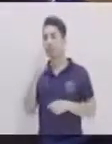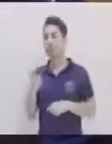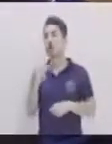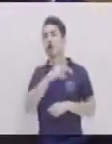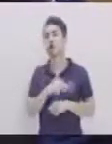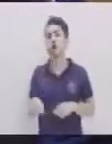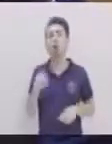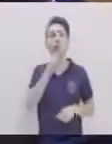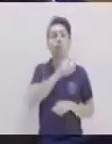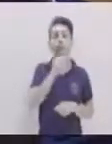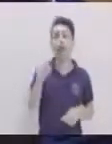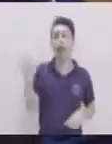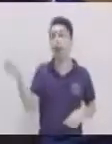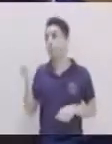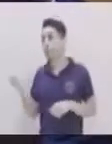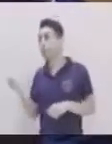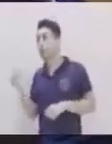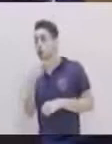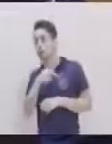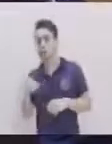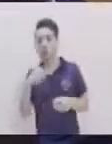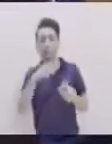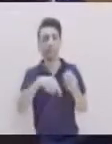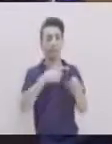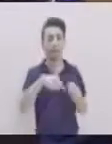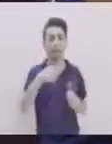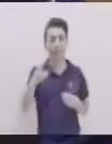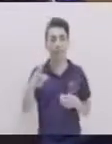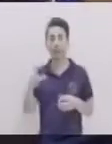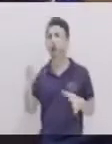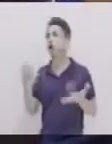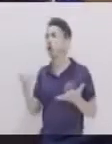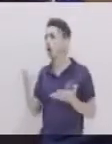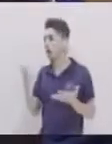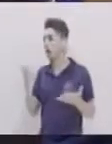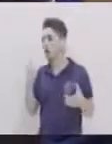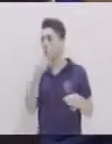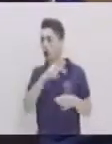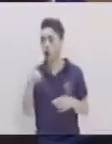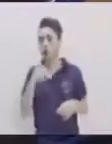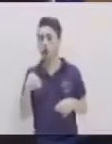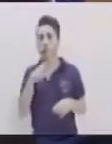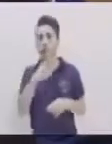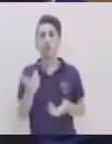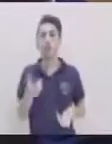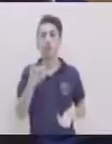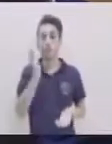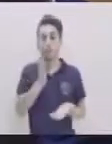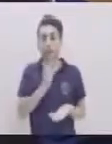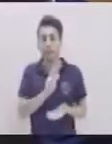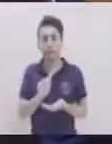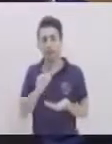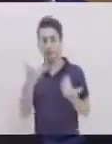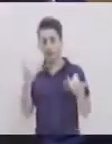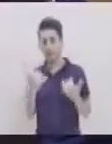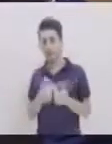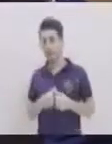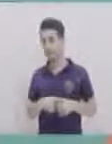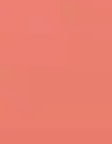puedes hacer con el nombre de tus amigos, con el nombre de tu familia, o incluso con el nombre de tus